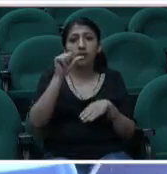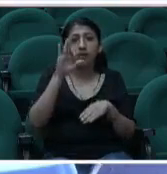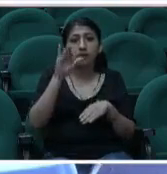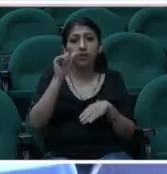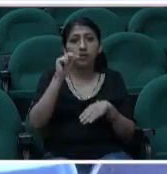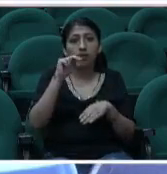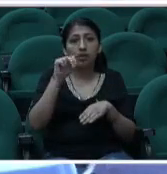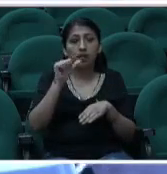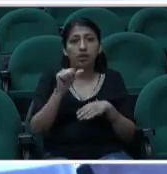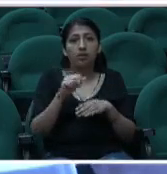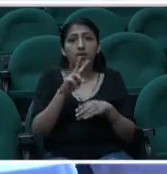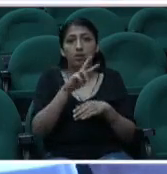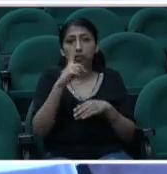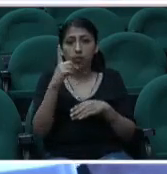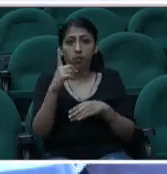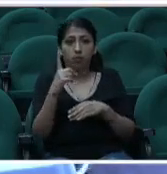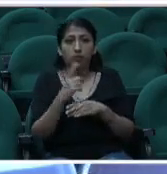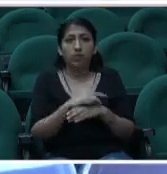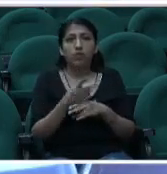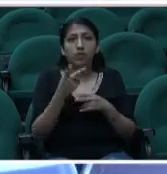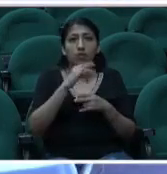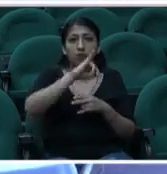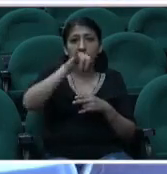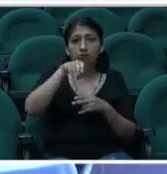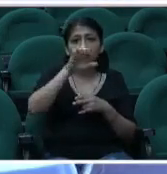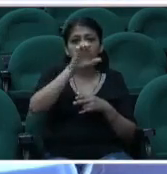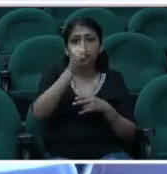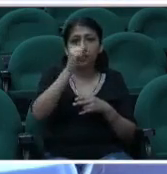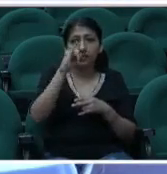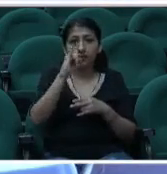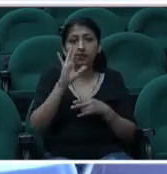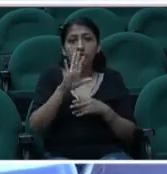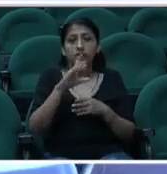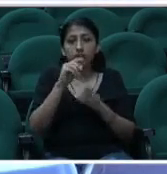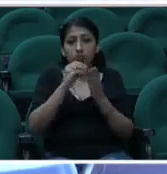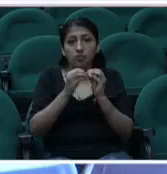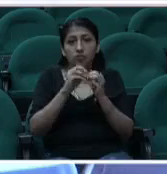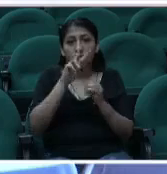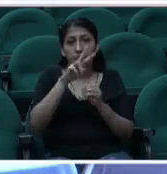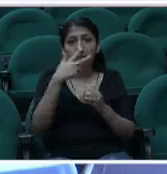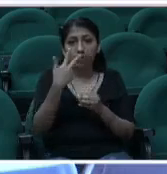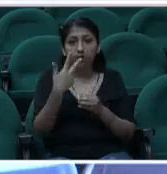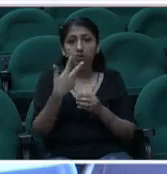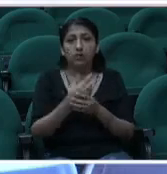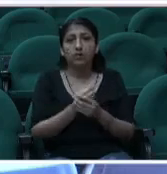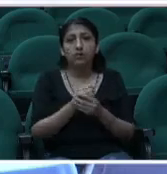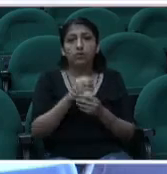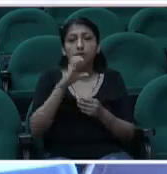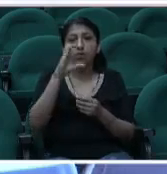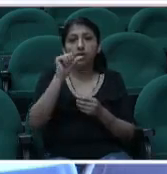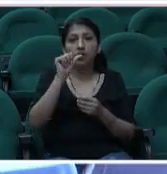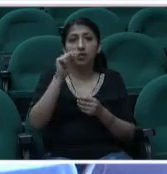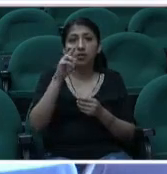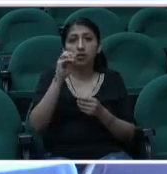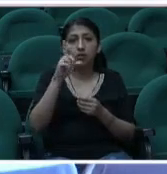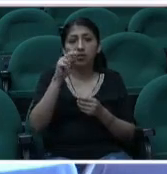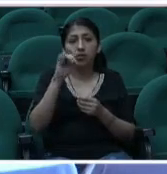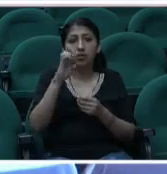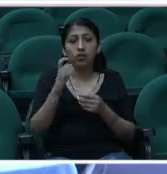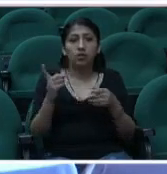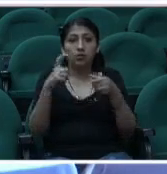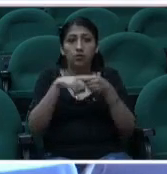mena lista de la candidata a jesse en german de la lista 23 candidata carolina valdivieso alianzas